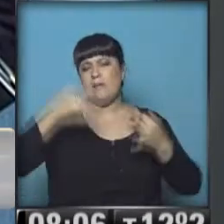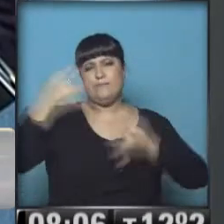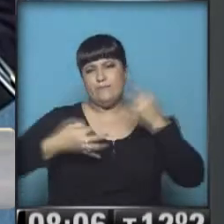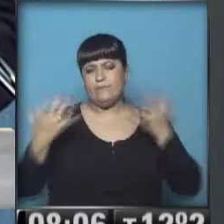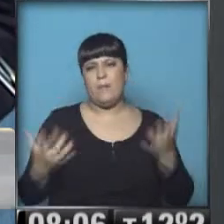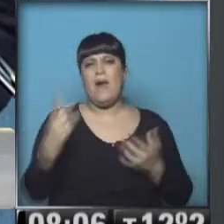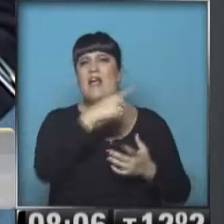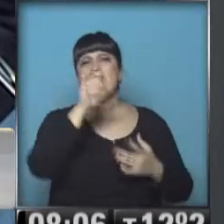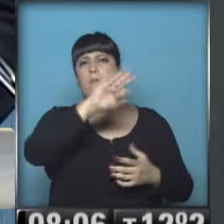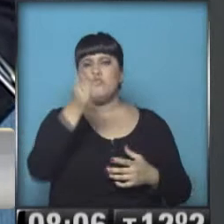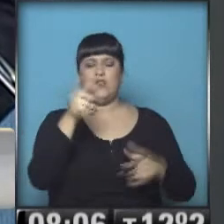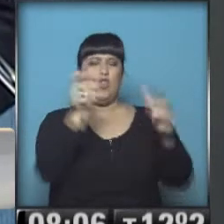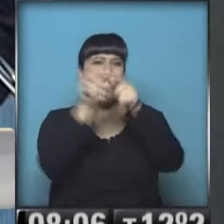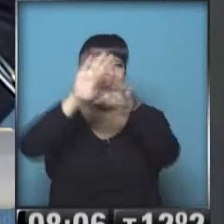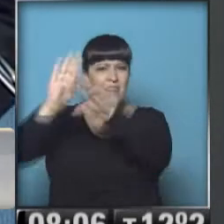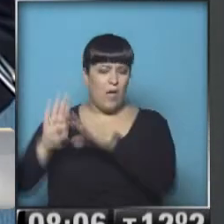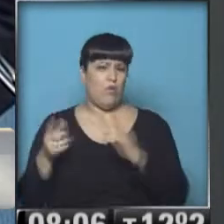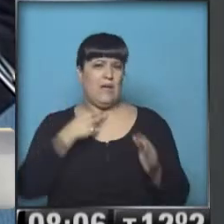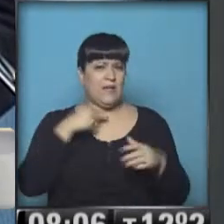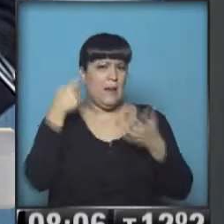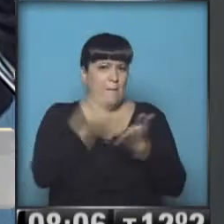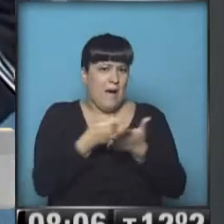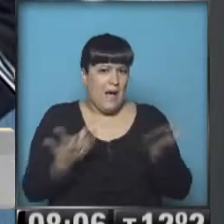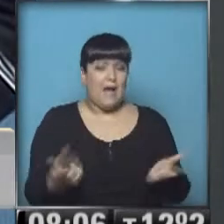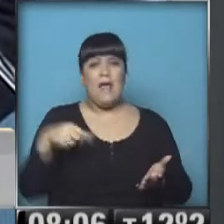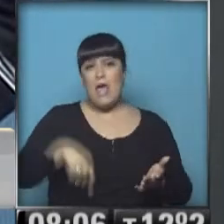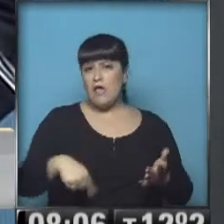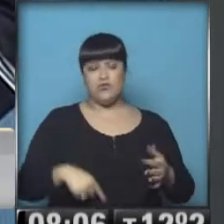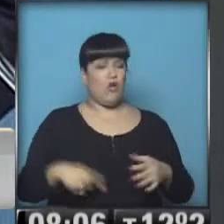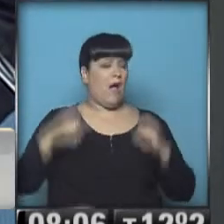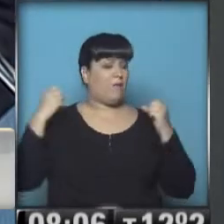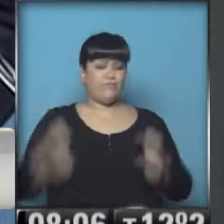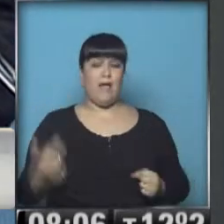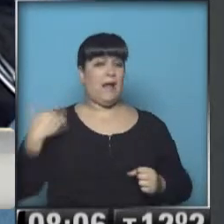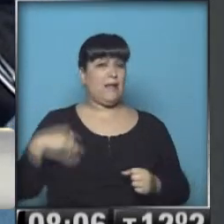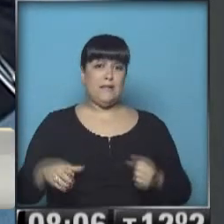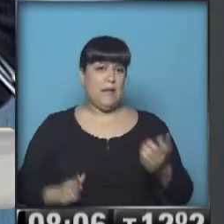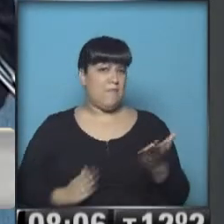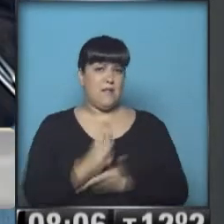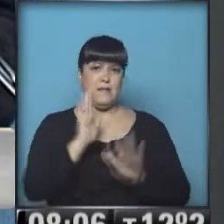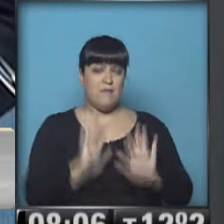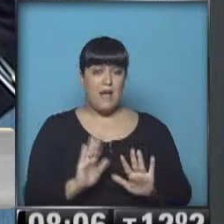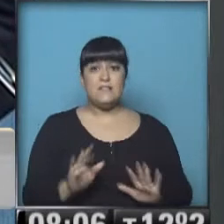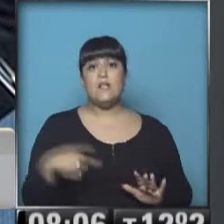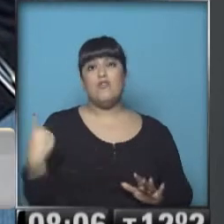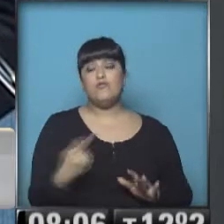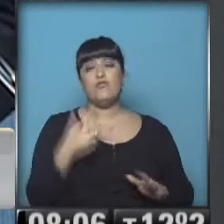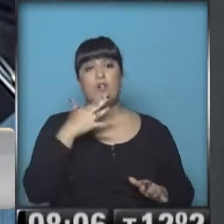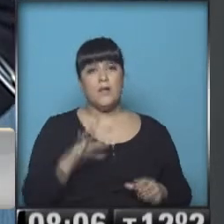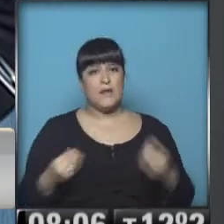100% de los bonistas esta es una posición absolutamente irrenunciable de argentina y en ese contexto entendemos que